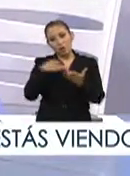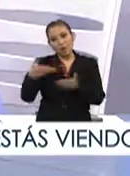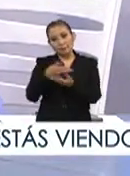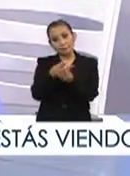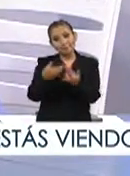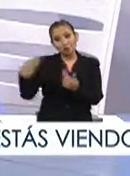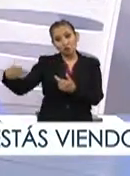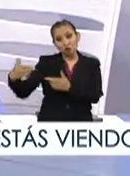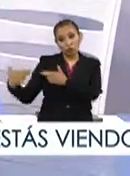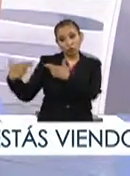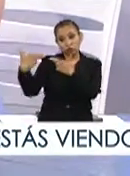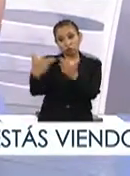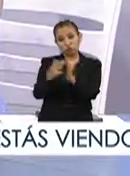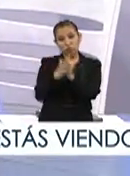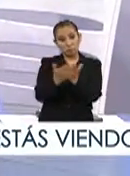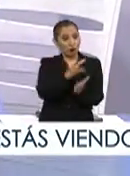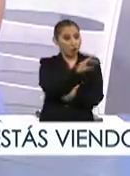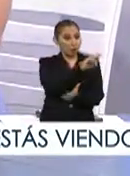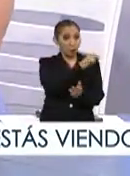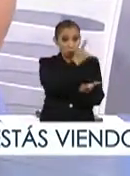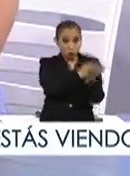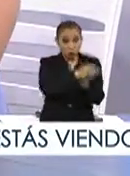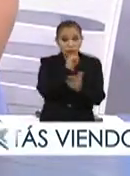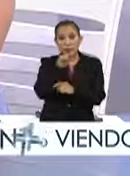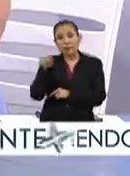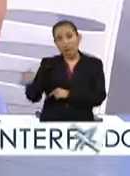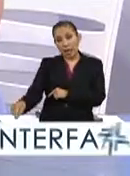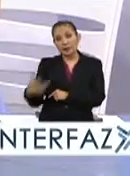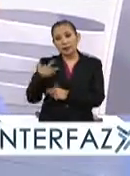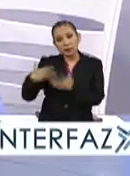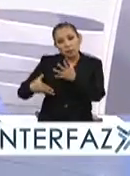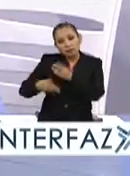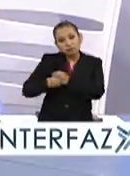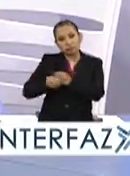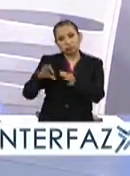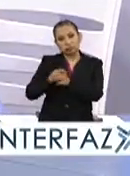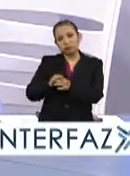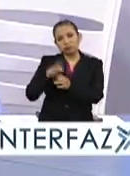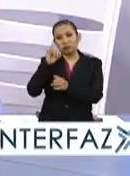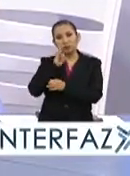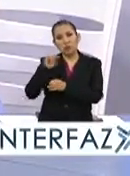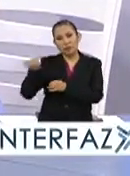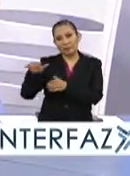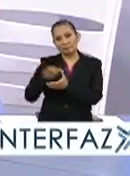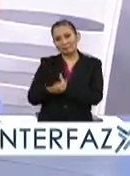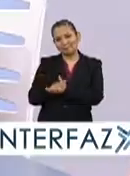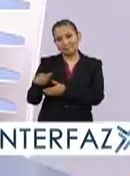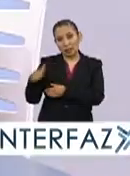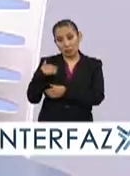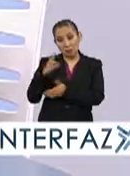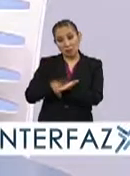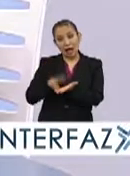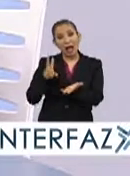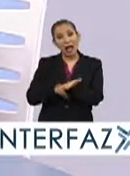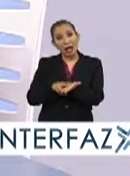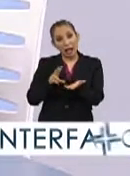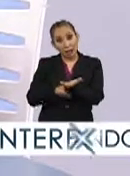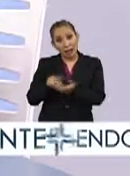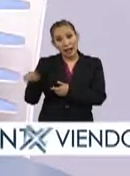es su legado, no solo de Octavio, sino en simbiosis con ella, como bien lo decías, y vale muchísimo la